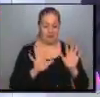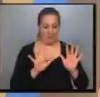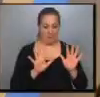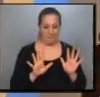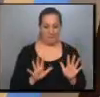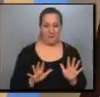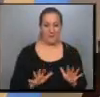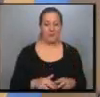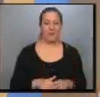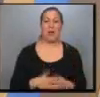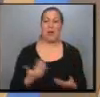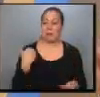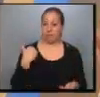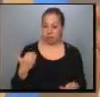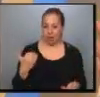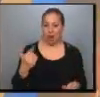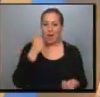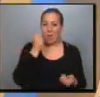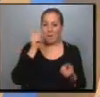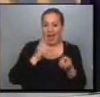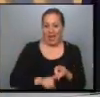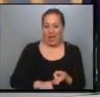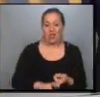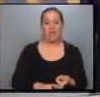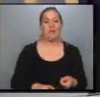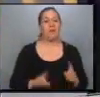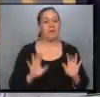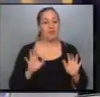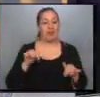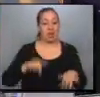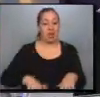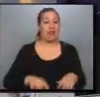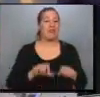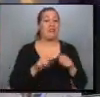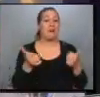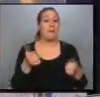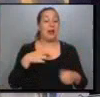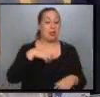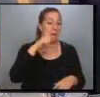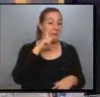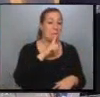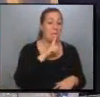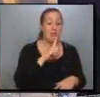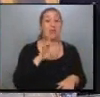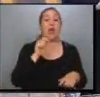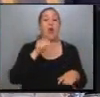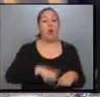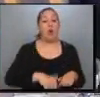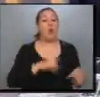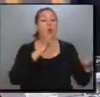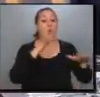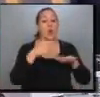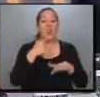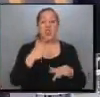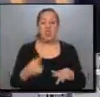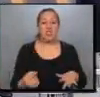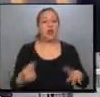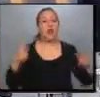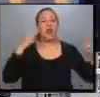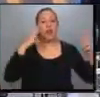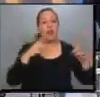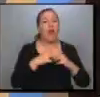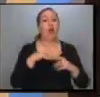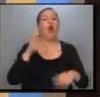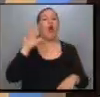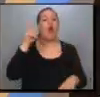queda Justin mal. Situación complicada. Queda mal. Bueno, tenemos ahora la separación de Brad Pitt. Sí. Bueno, dicen que se reunieron en un hotel de Nueva